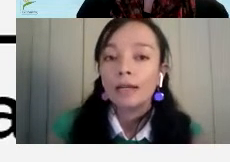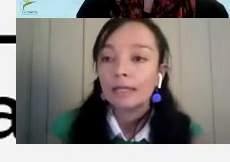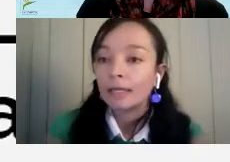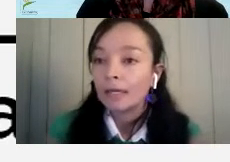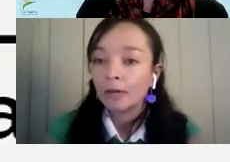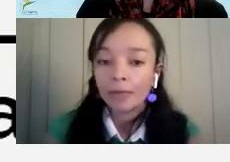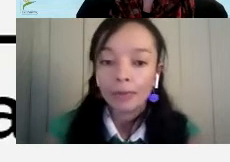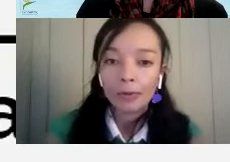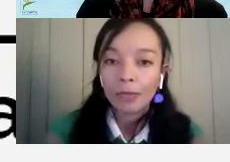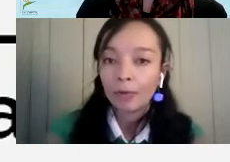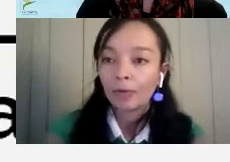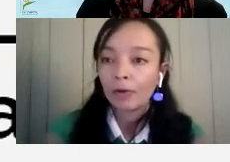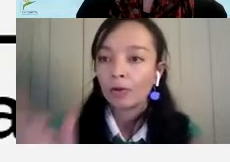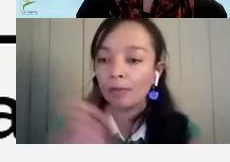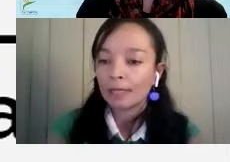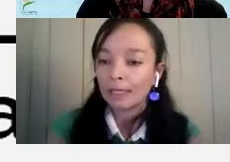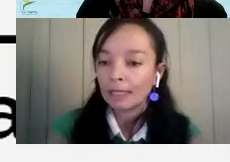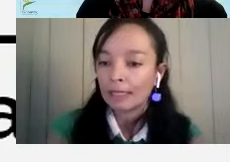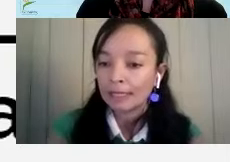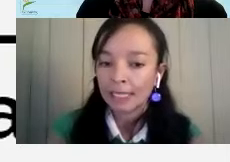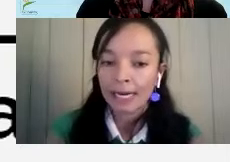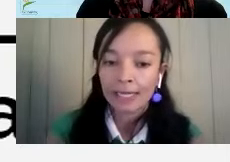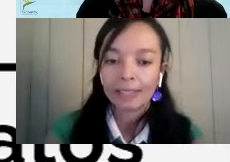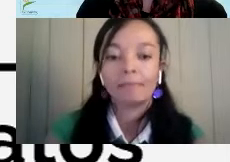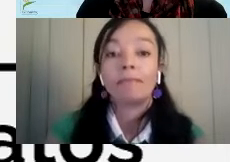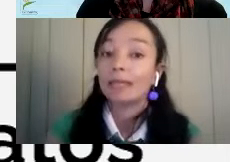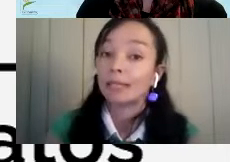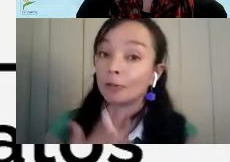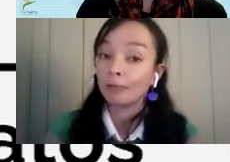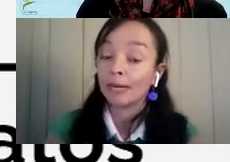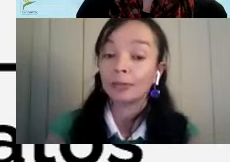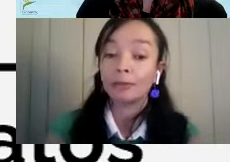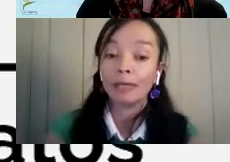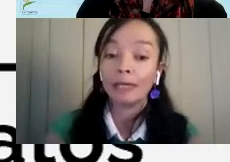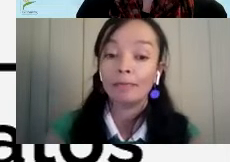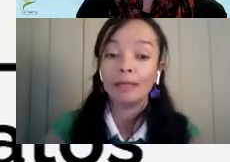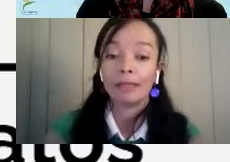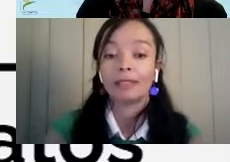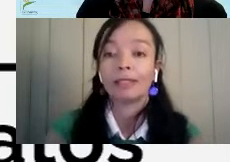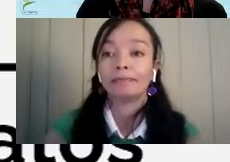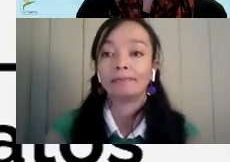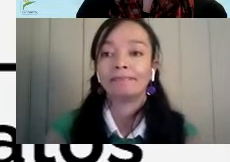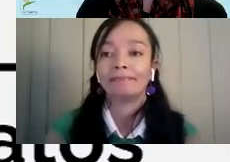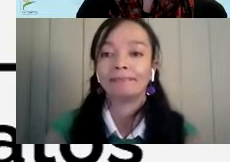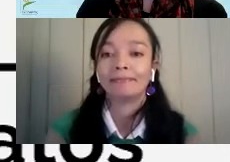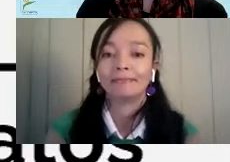Si tienen alguna pregunta, por favor, compártanla en el chat mientras yo comparto mi pantalla.